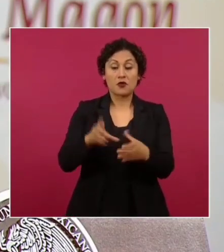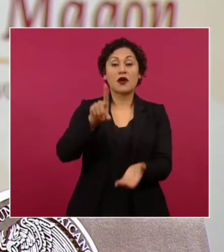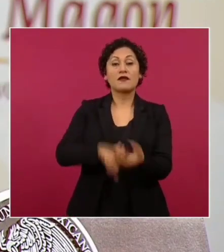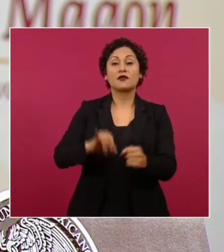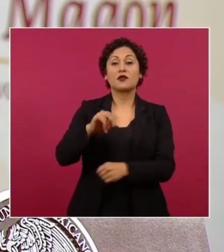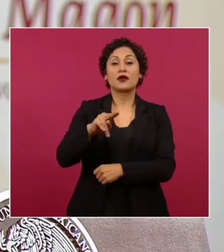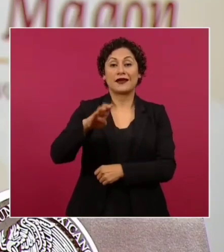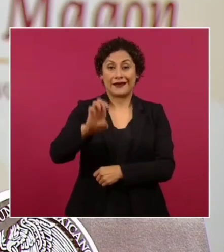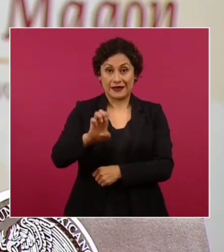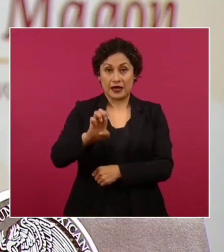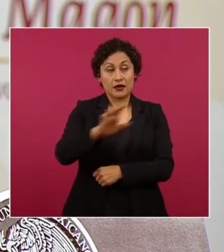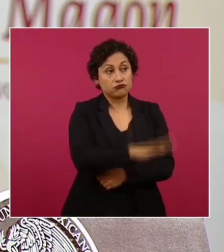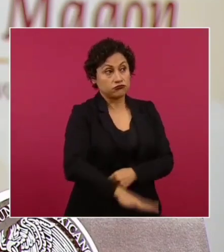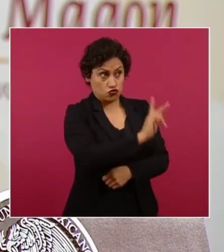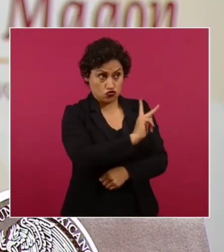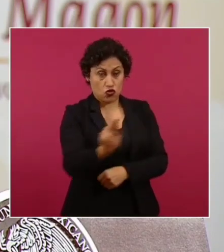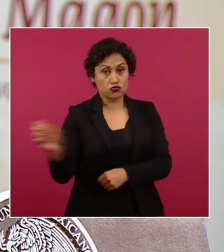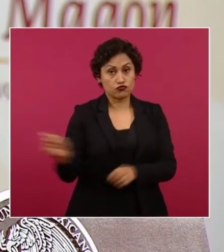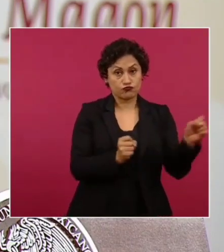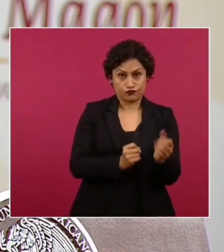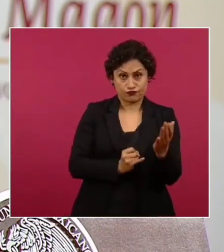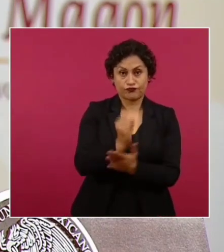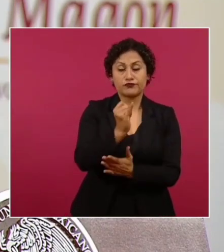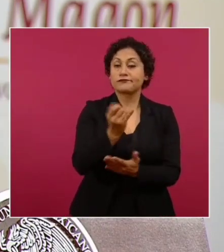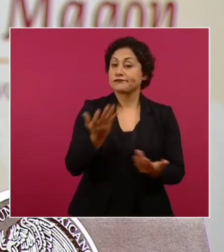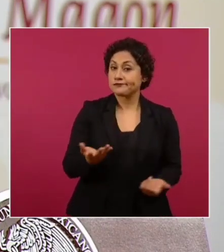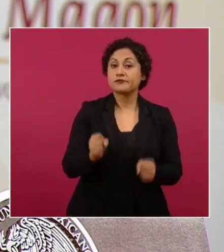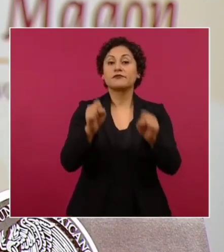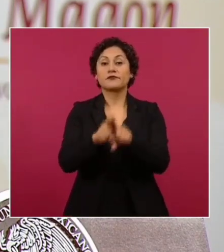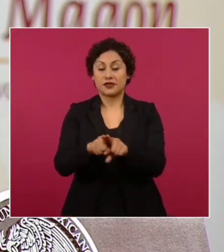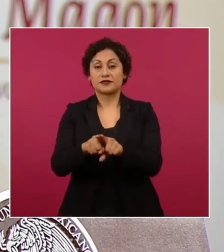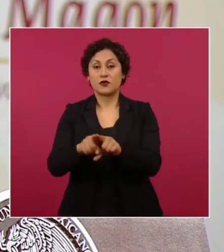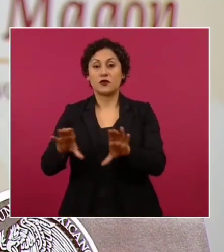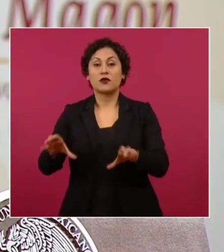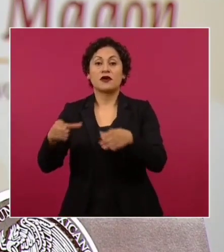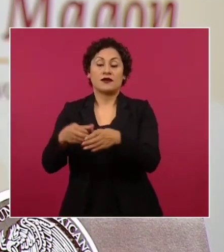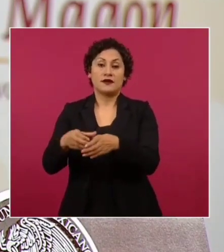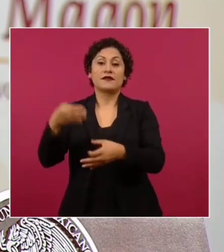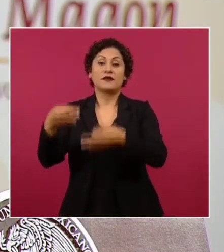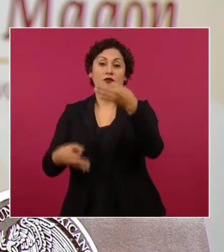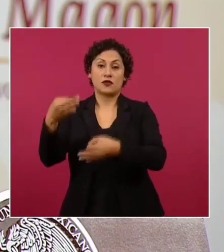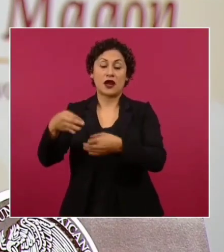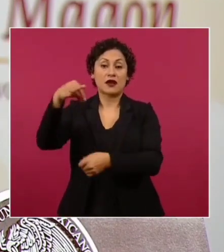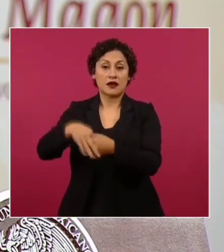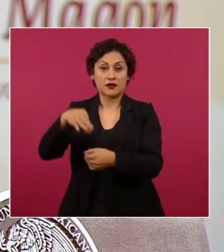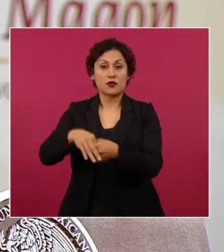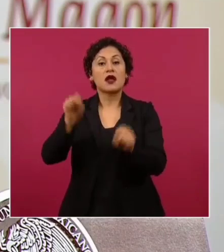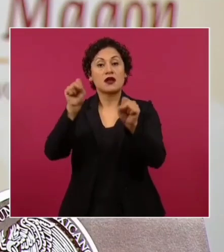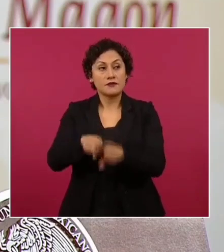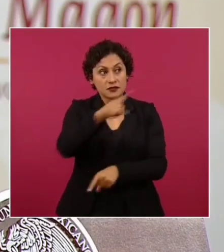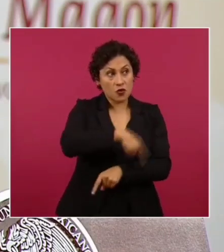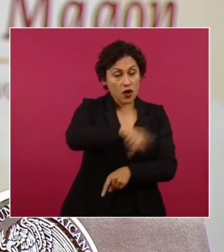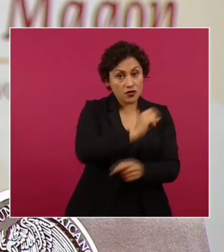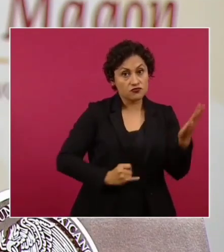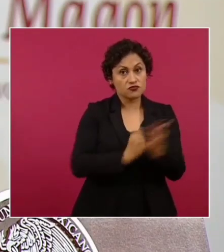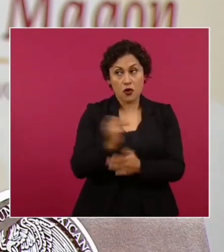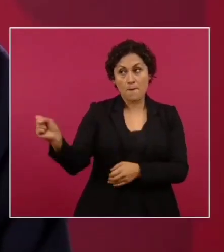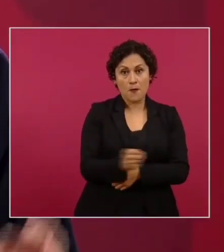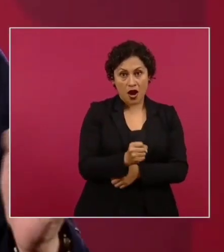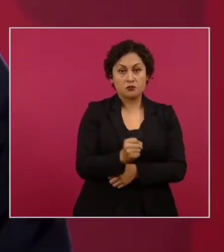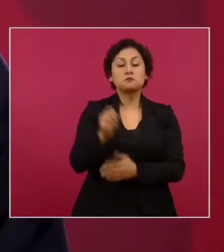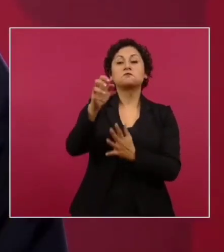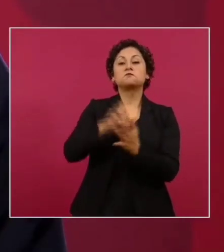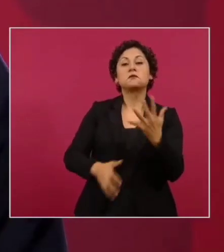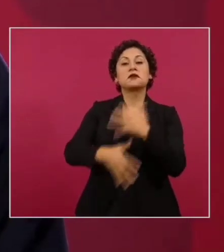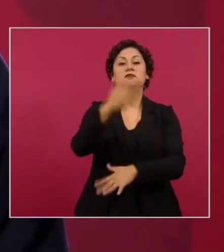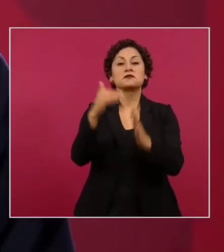manera directa por el voto popular, lo mismo que los integrantes del Tribunal Electoral de la Federación, contenía una reducción de aproximadamente 15.000 millones de pesos en el gasto